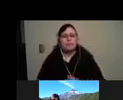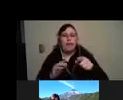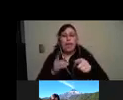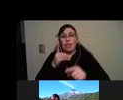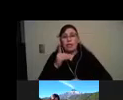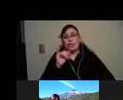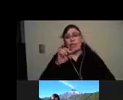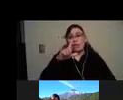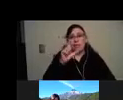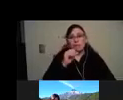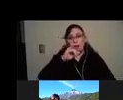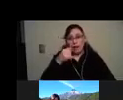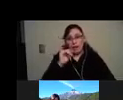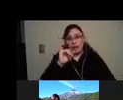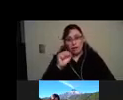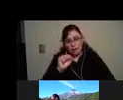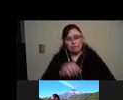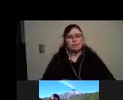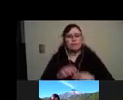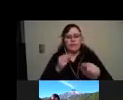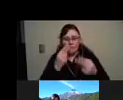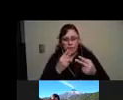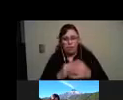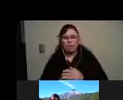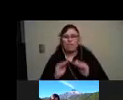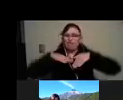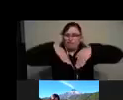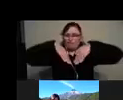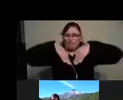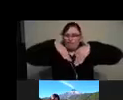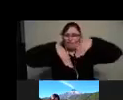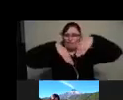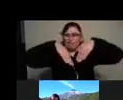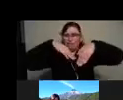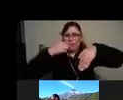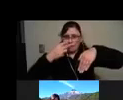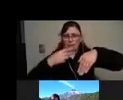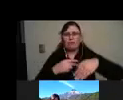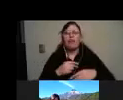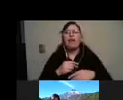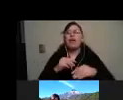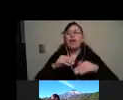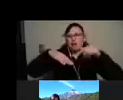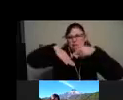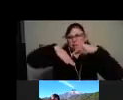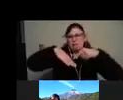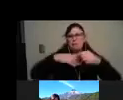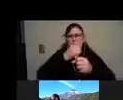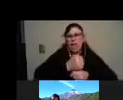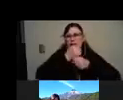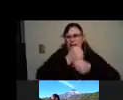¿cierto? De predominio en extremidades inferiores con punta de pie en equino, ¿cierto? Una curvatura